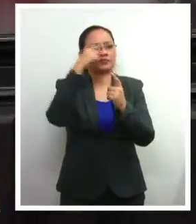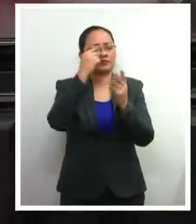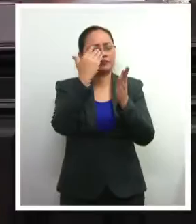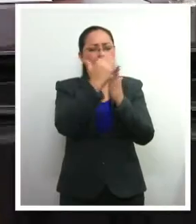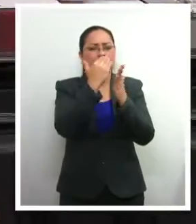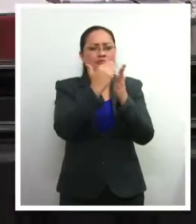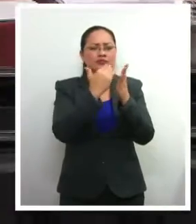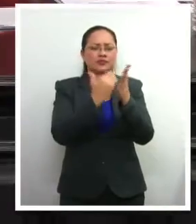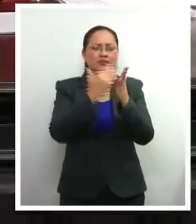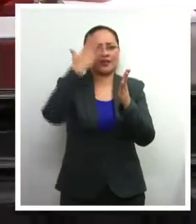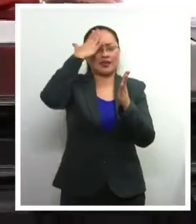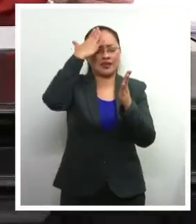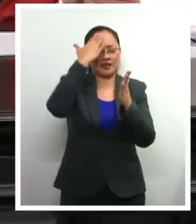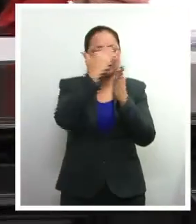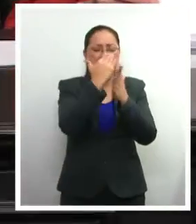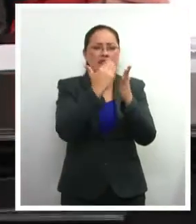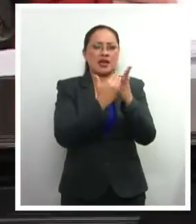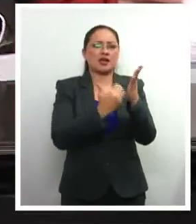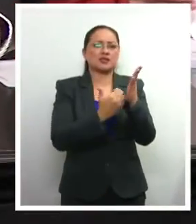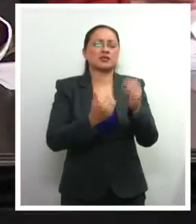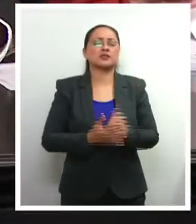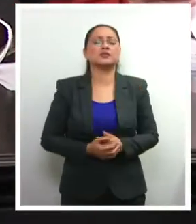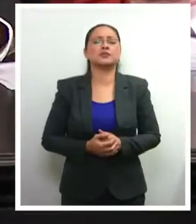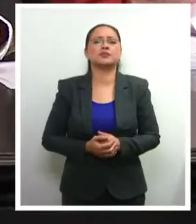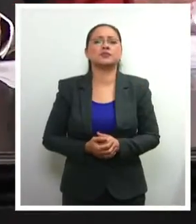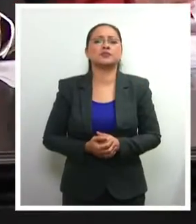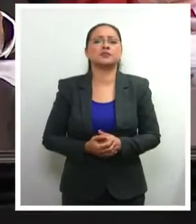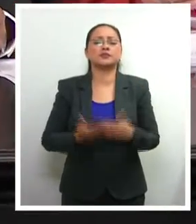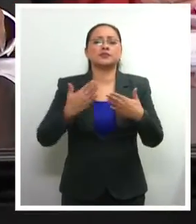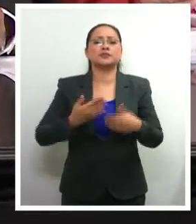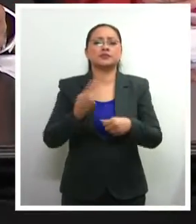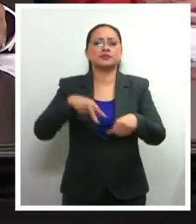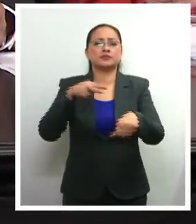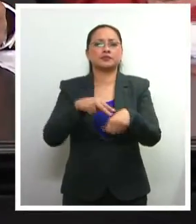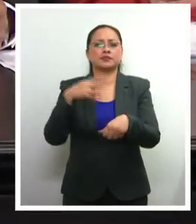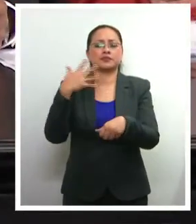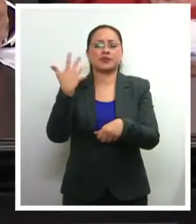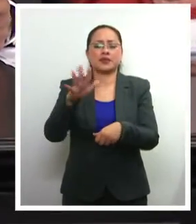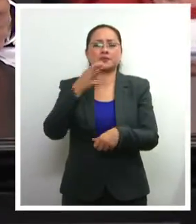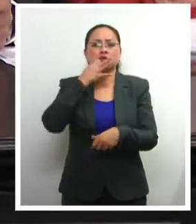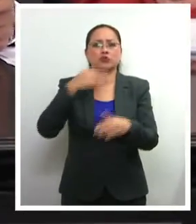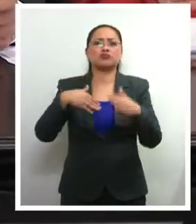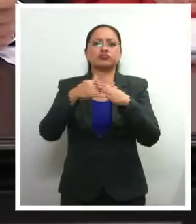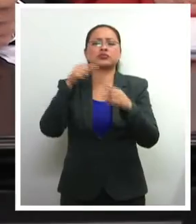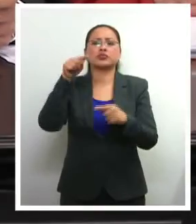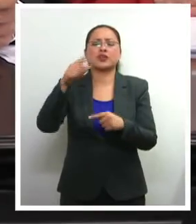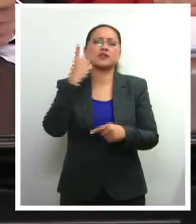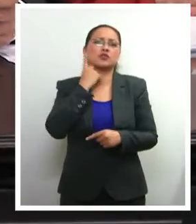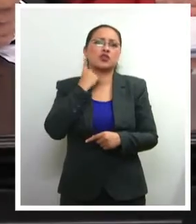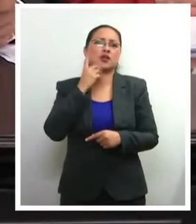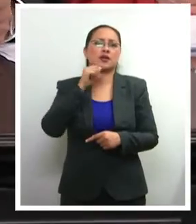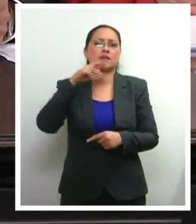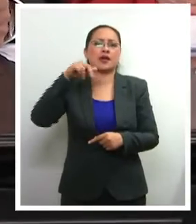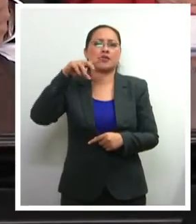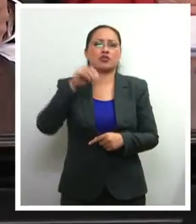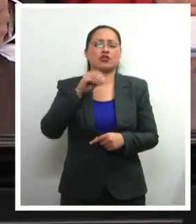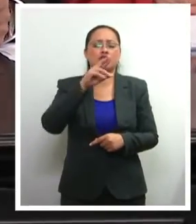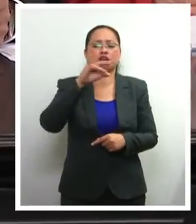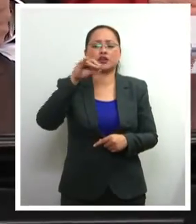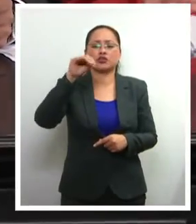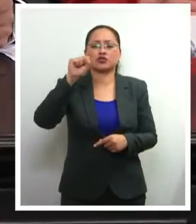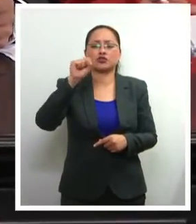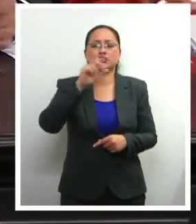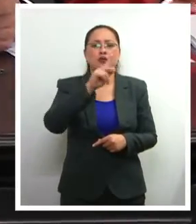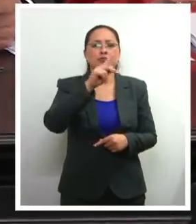Principios Generales. Tiene el uso de la palabra hasta por 10 minutos el diputado Armando Ríos Peter del Grupo Parlamentario de